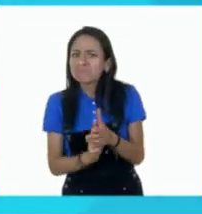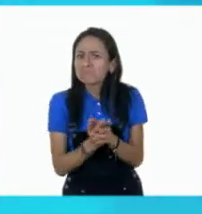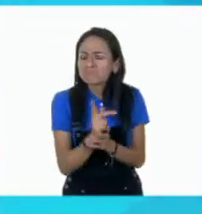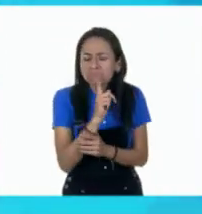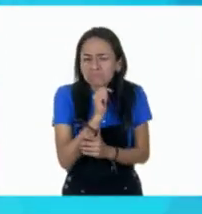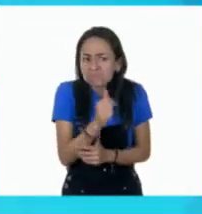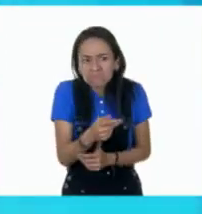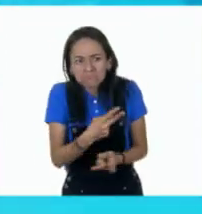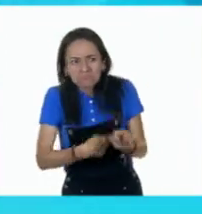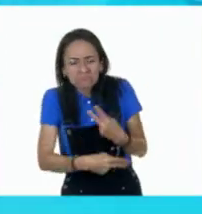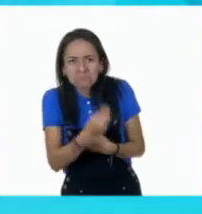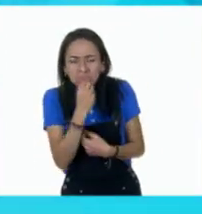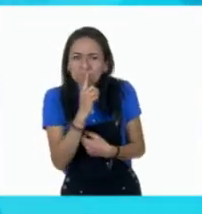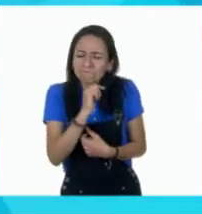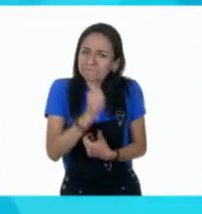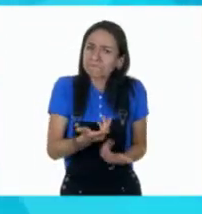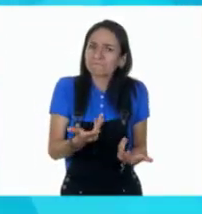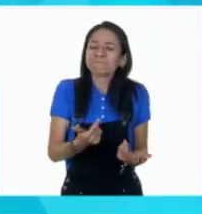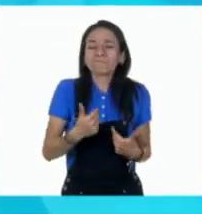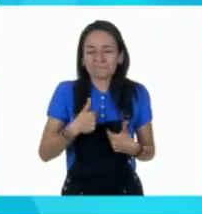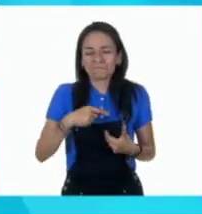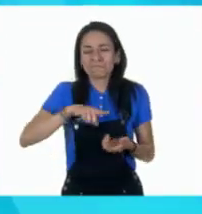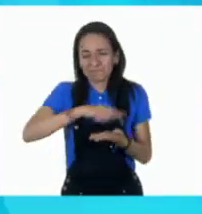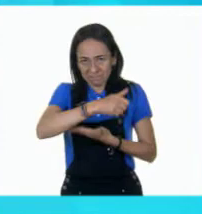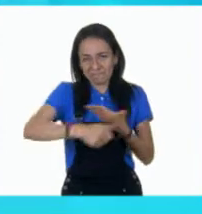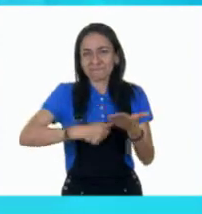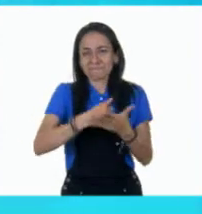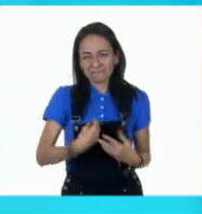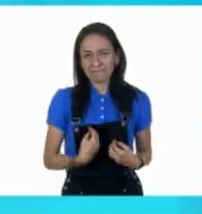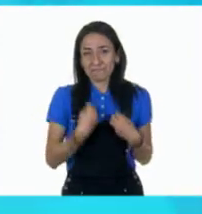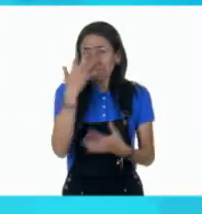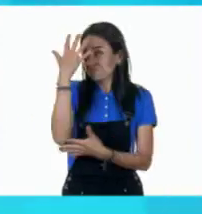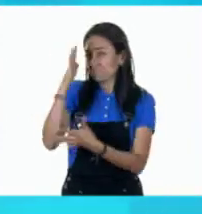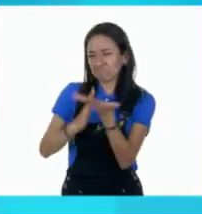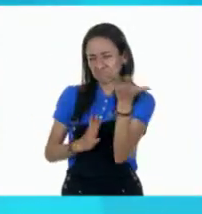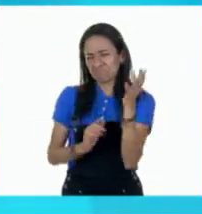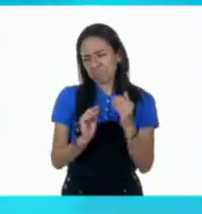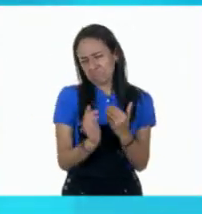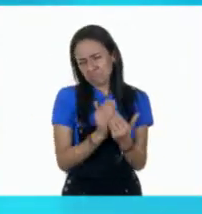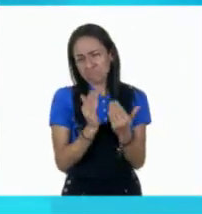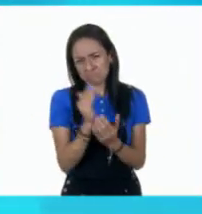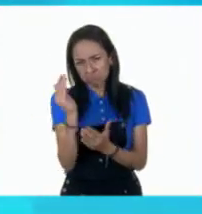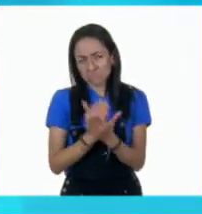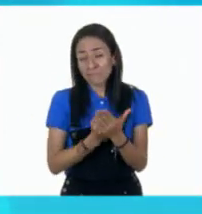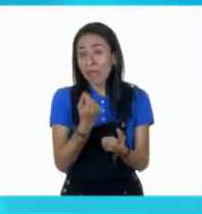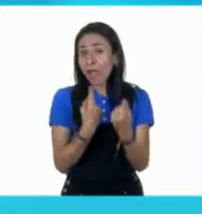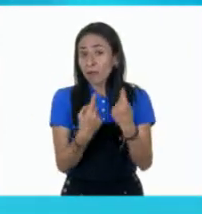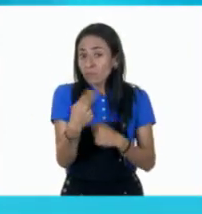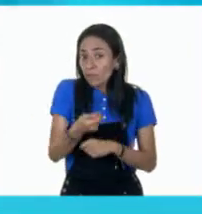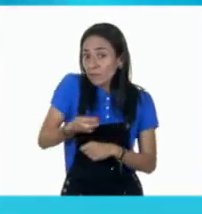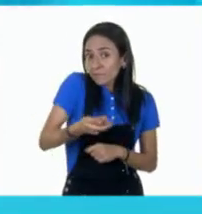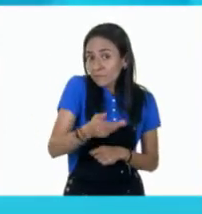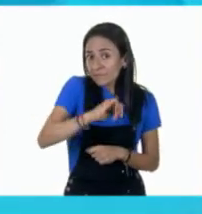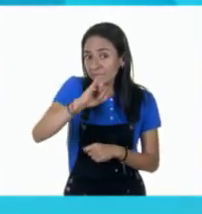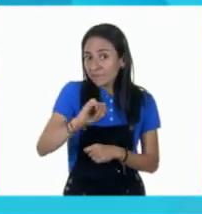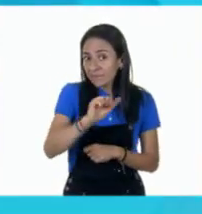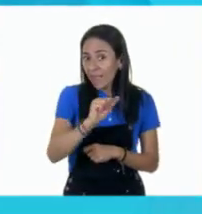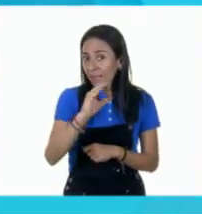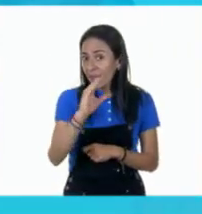Yo vivo en la ciudad y hay menos árboles, pero hay unos que se llaman jacarandas,